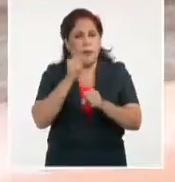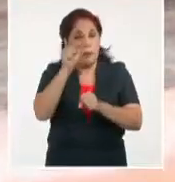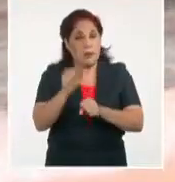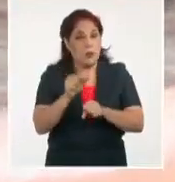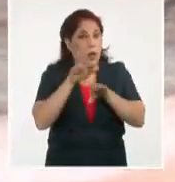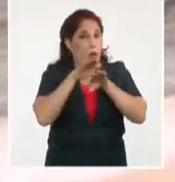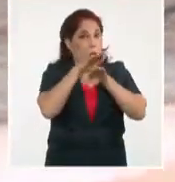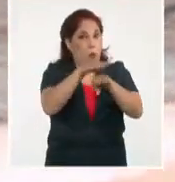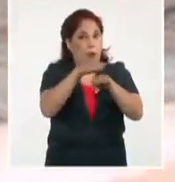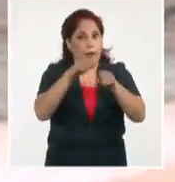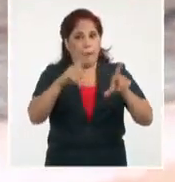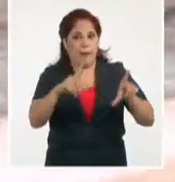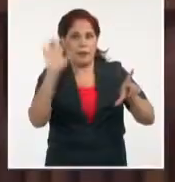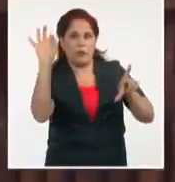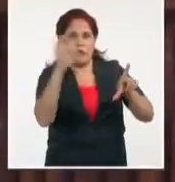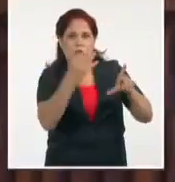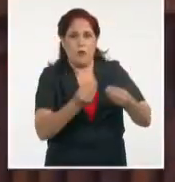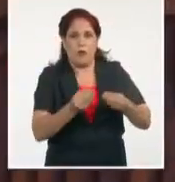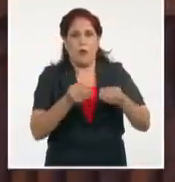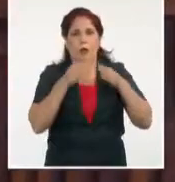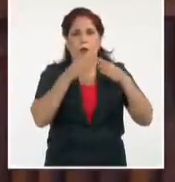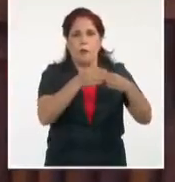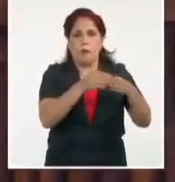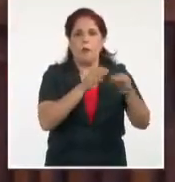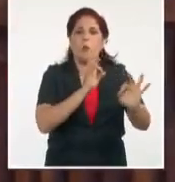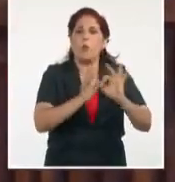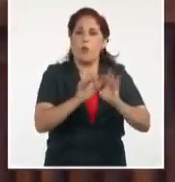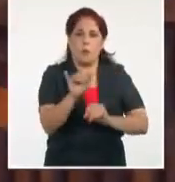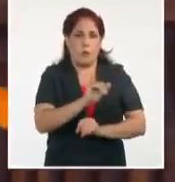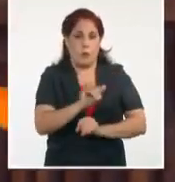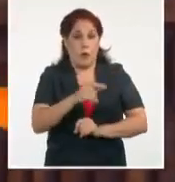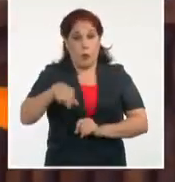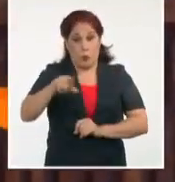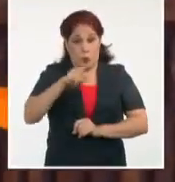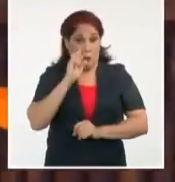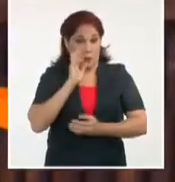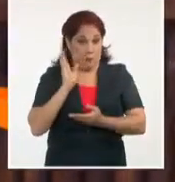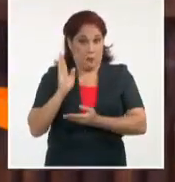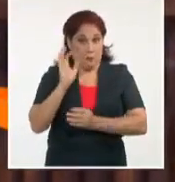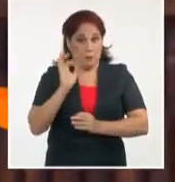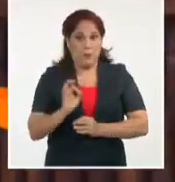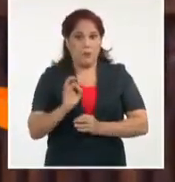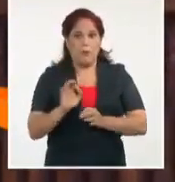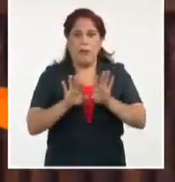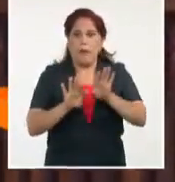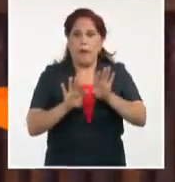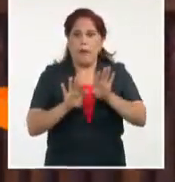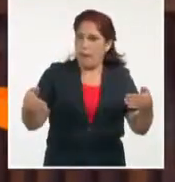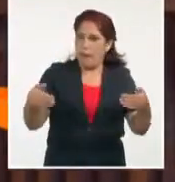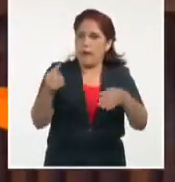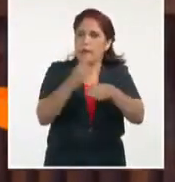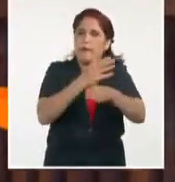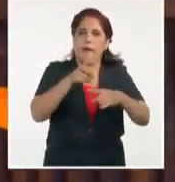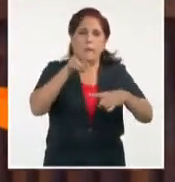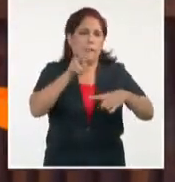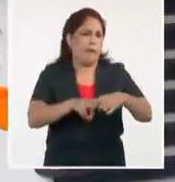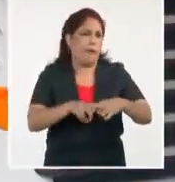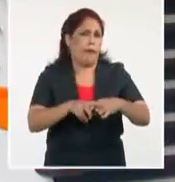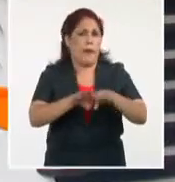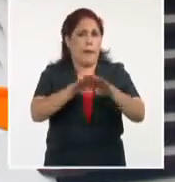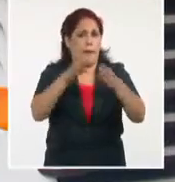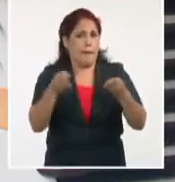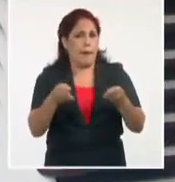paneles solares y la flota náutica. En este caso, bueno, como ustedes pueden ver, todo el mobiliario de las áreas exteriores se puso a guardia y se